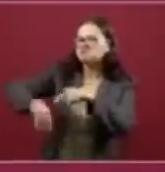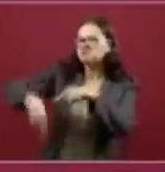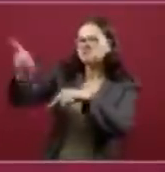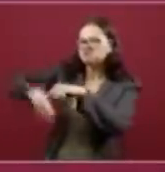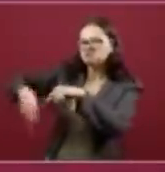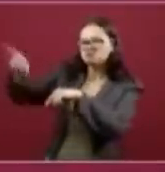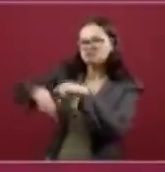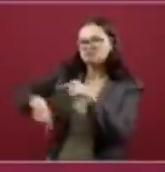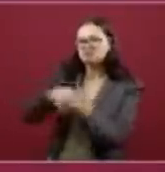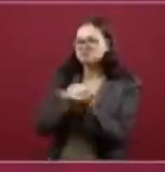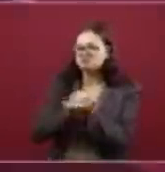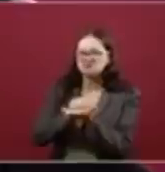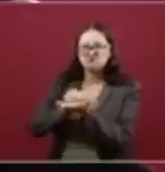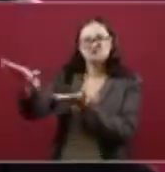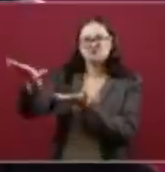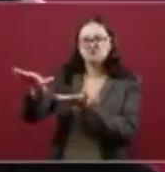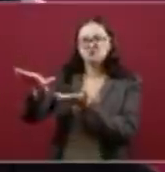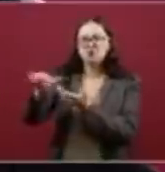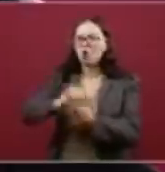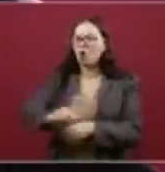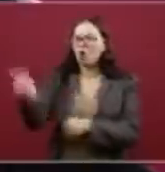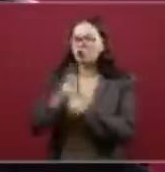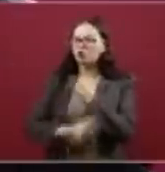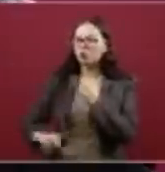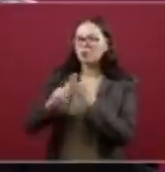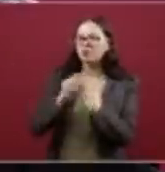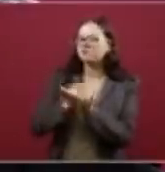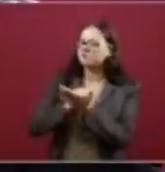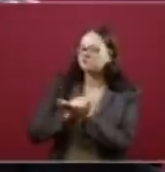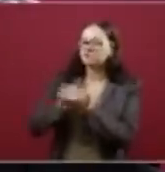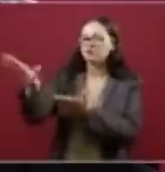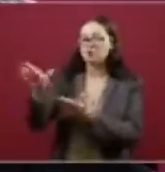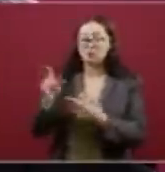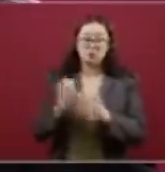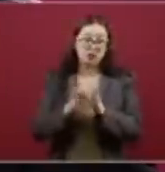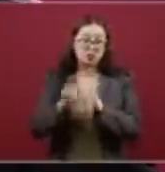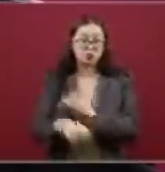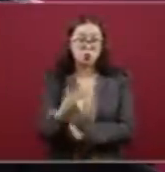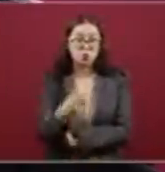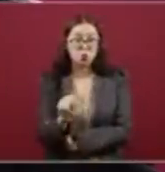los desterraron incluso. El caso de Gutiérrez Vivó